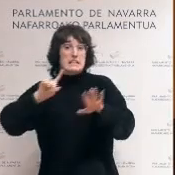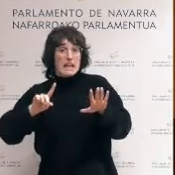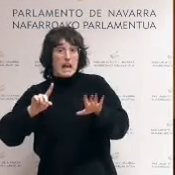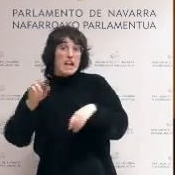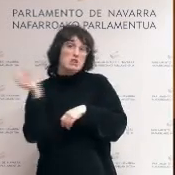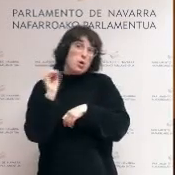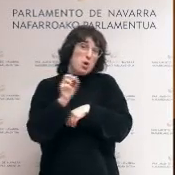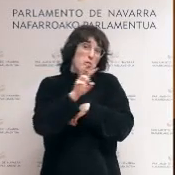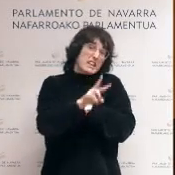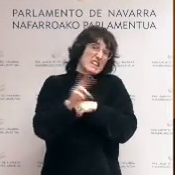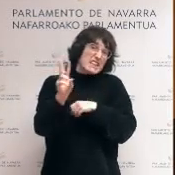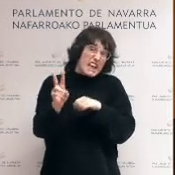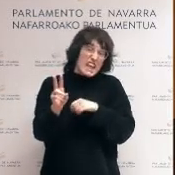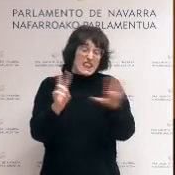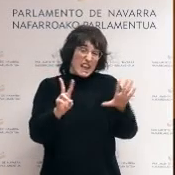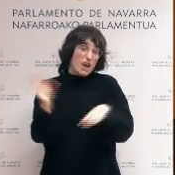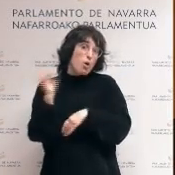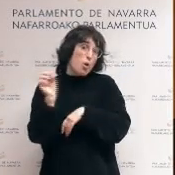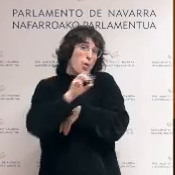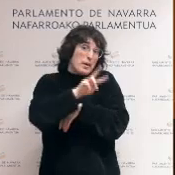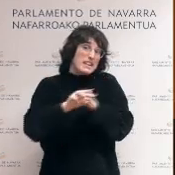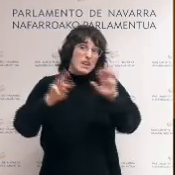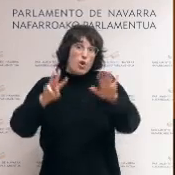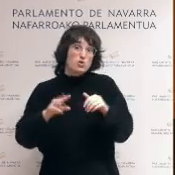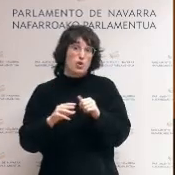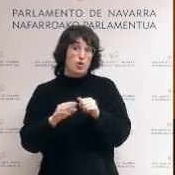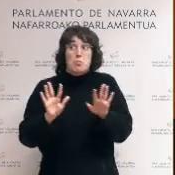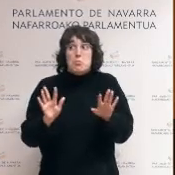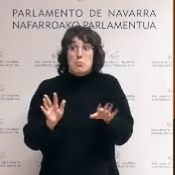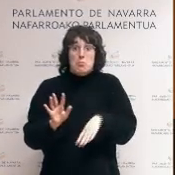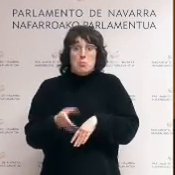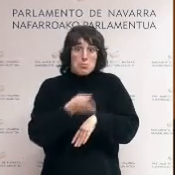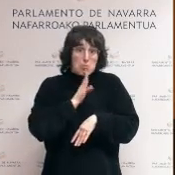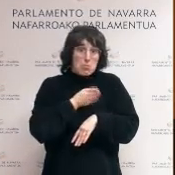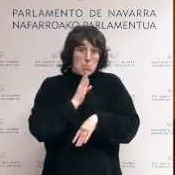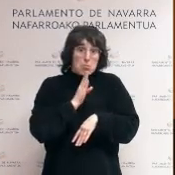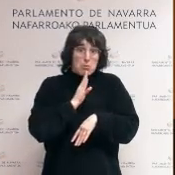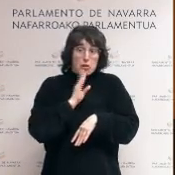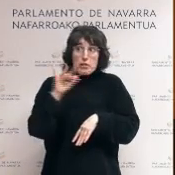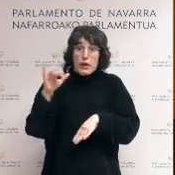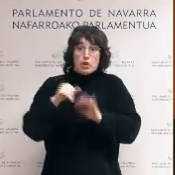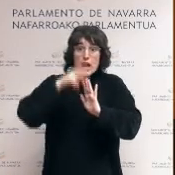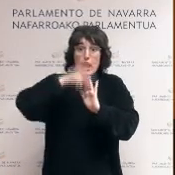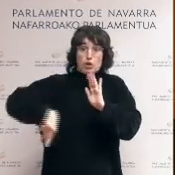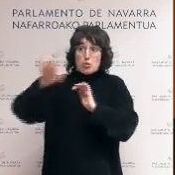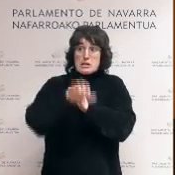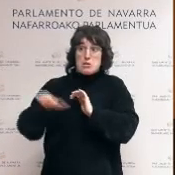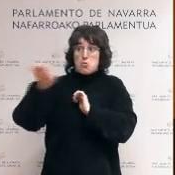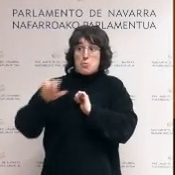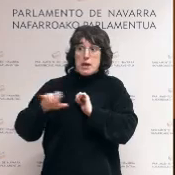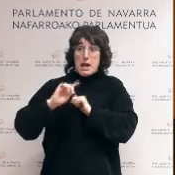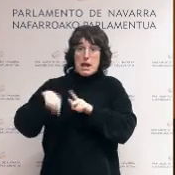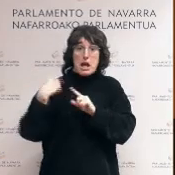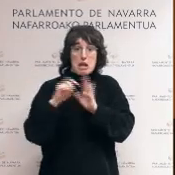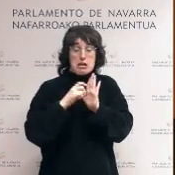el 28, pero todavía no sabemos dónde está ese marco europeo legislativo. Sin